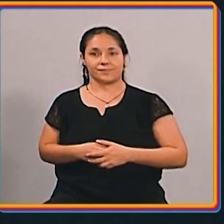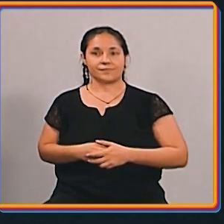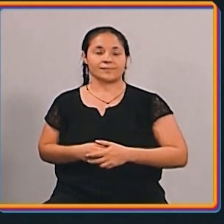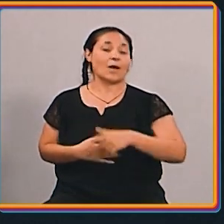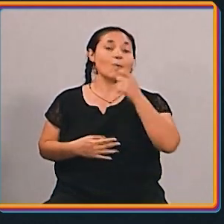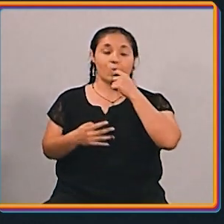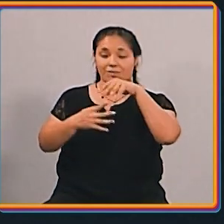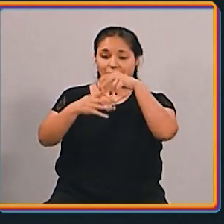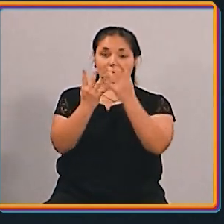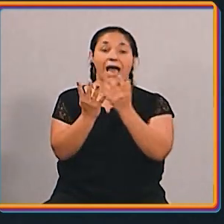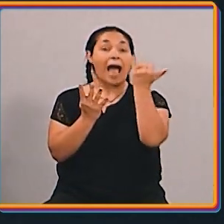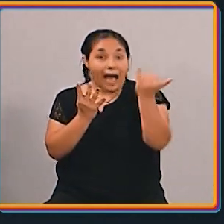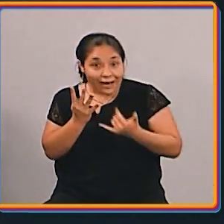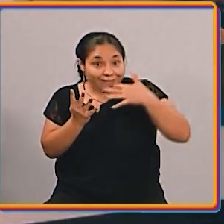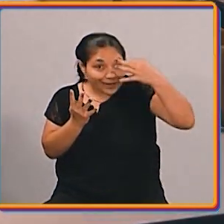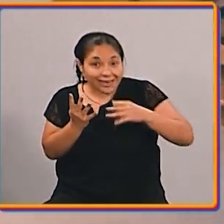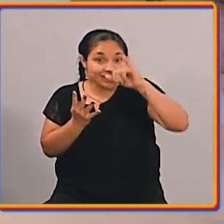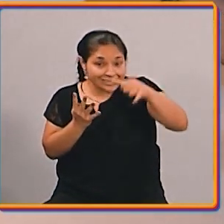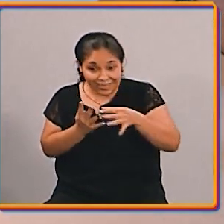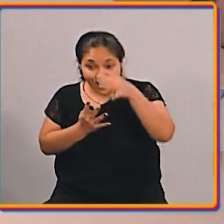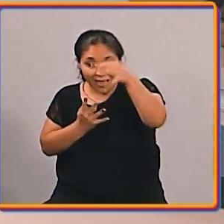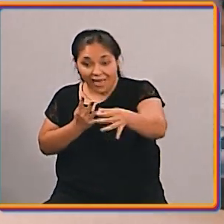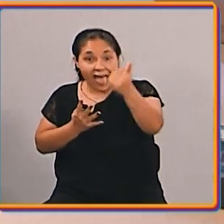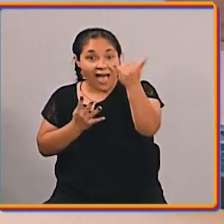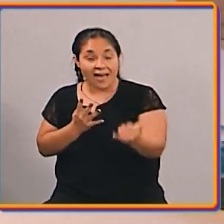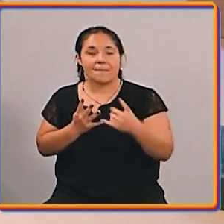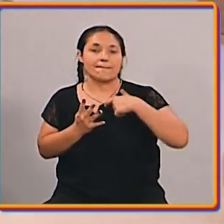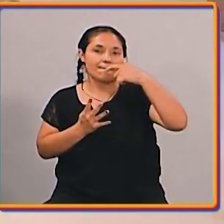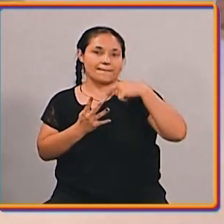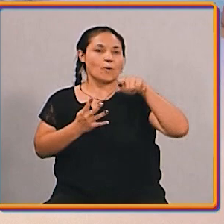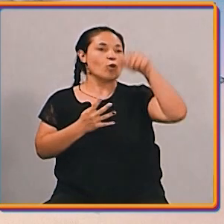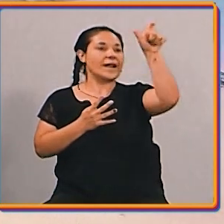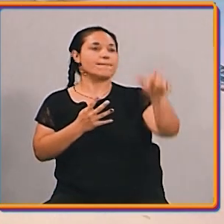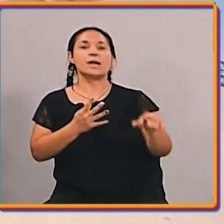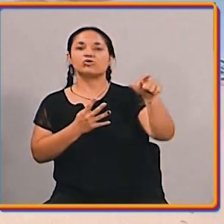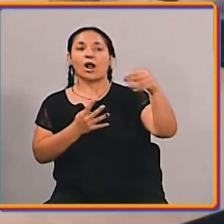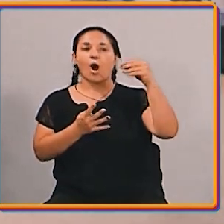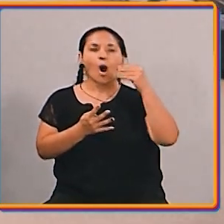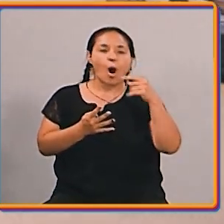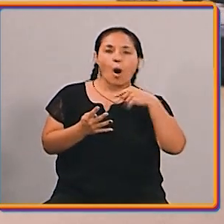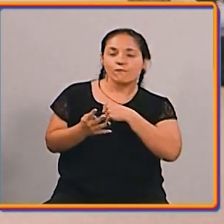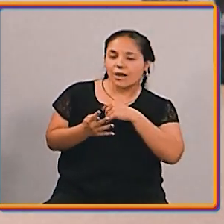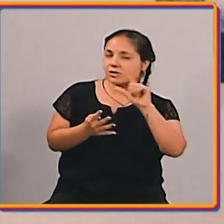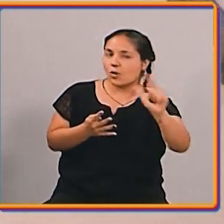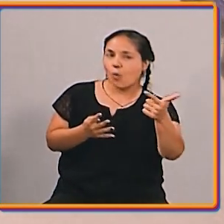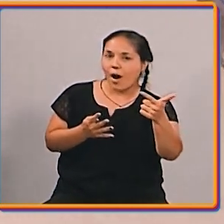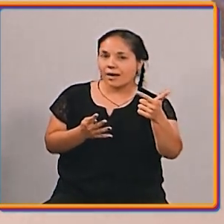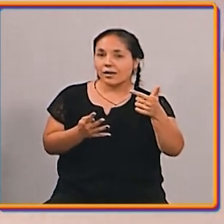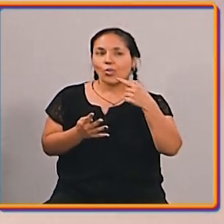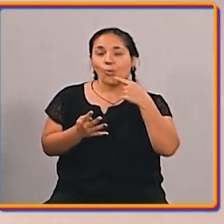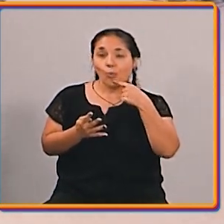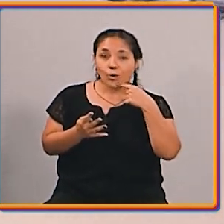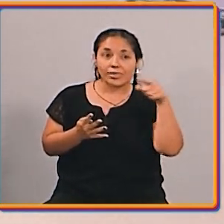Por el contrario, si efectivamente contábamos con ese personaje, la persona que haya desconfiado será quien pierda una de las